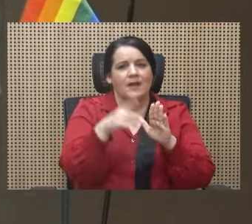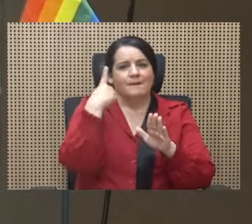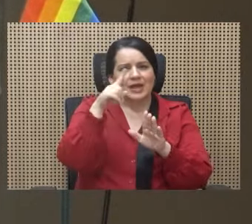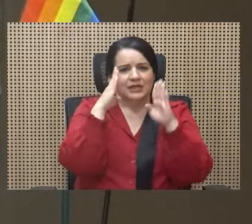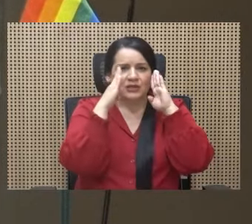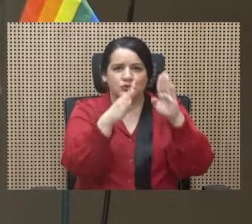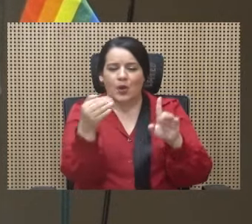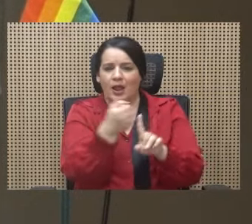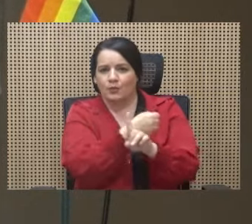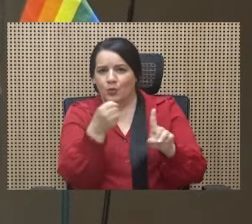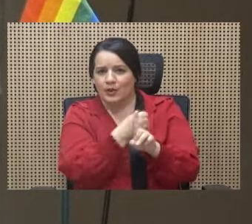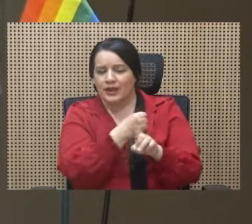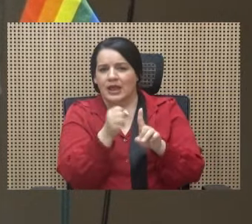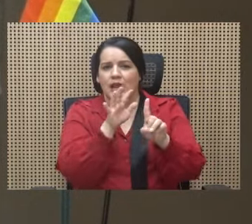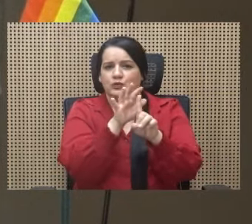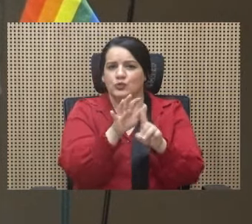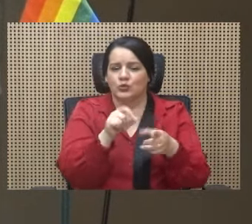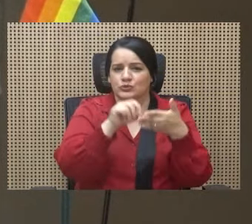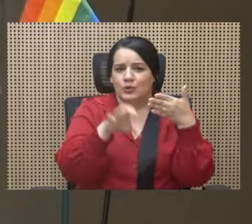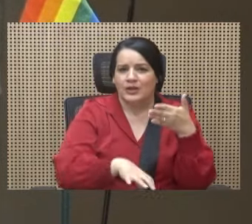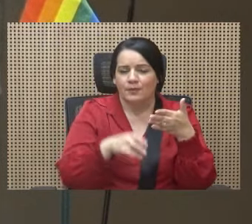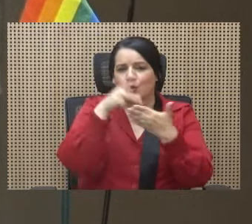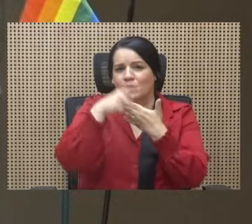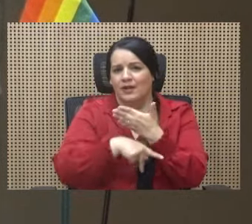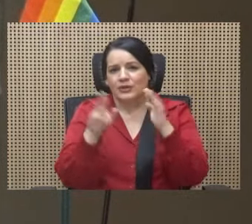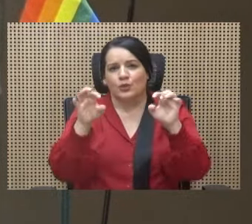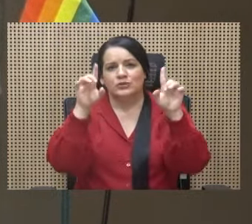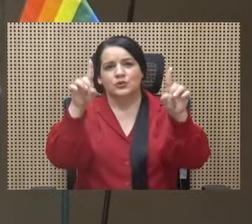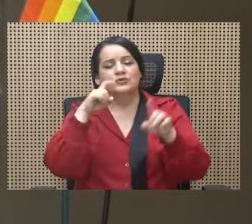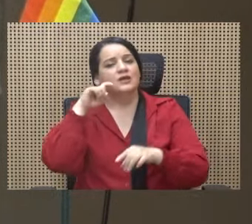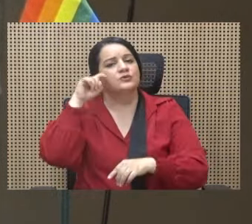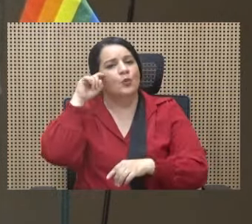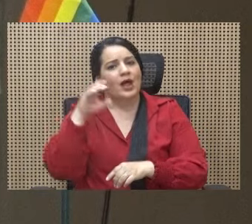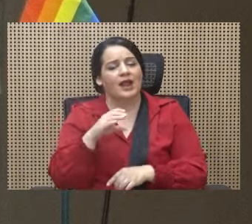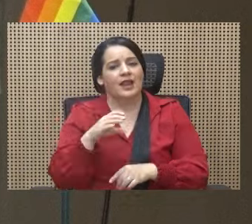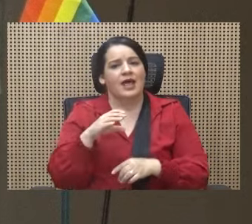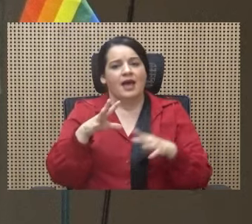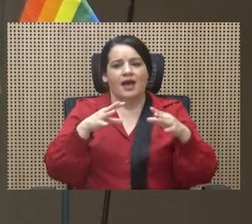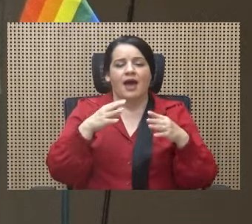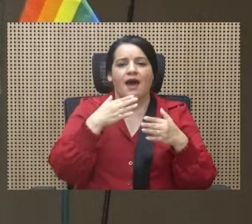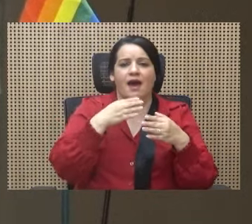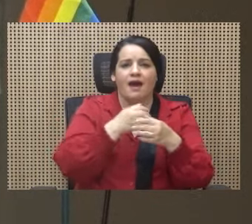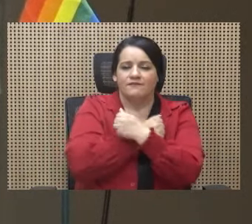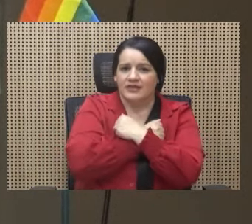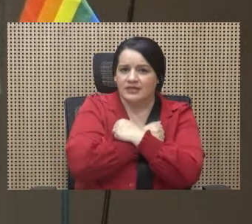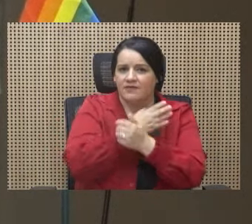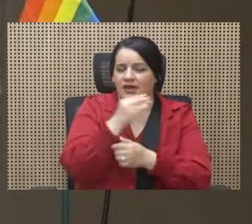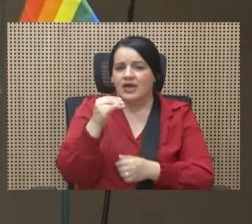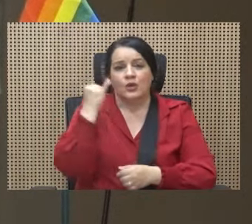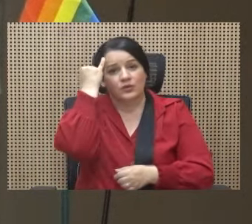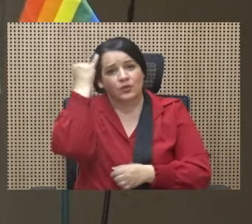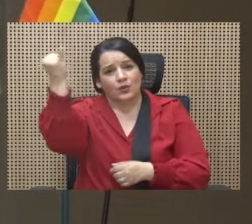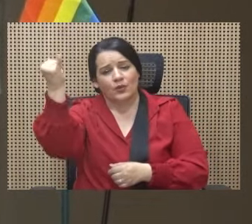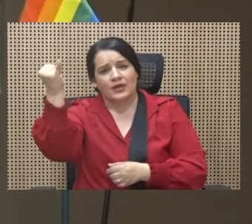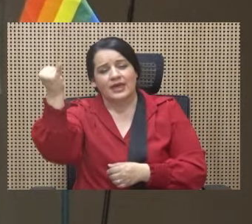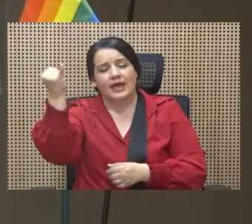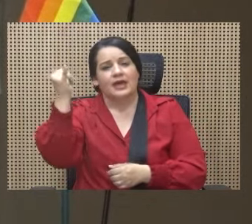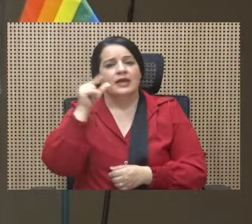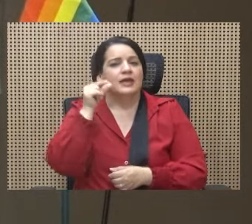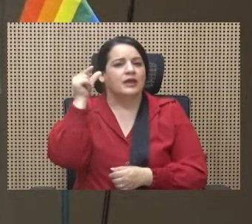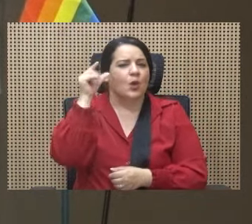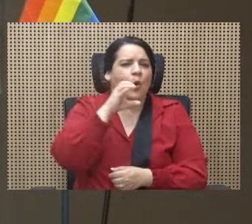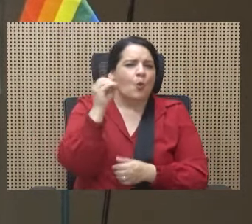programas para la educación sexual y afectiva son o ideología de género o una conspiración de la agenda 2030 o